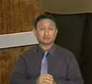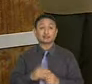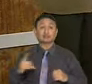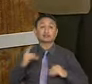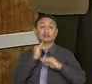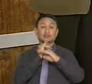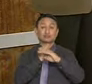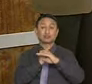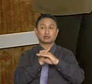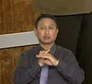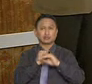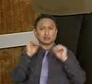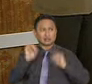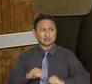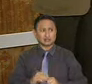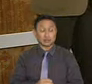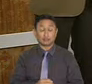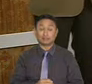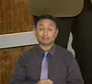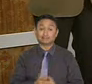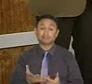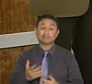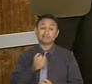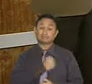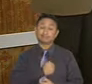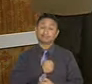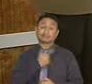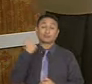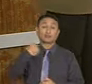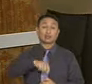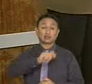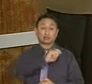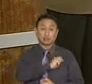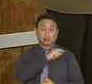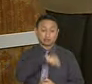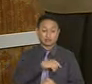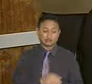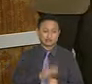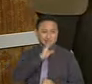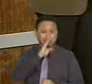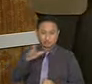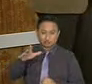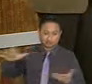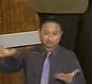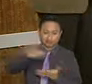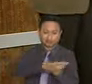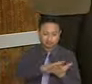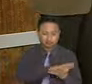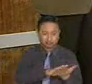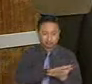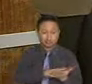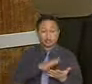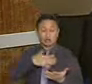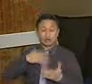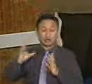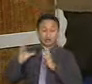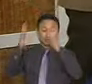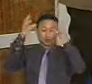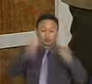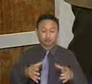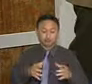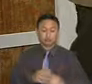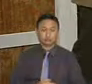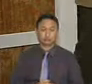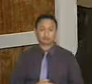sobrevivido hubiera sido maravilloso Lamentablemente los españoles tenían esos danza no de pues Sencillamente construir sobre